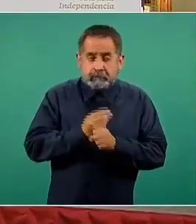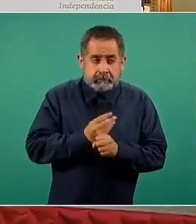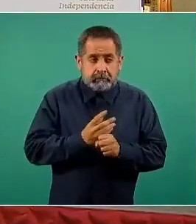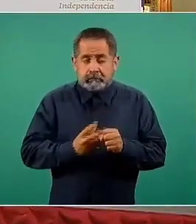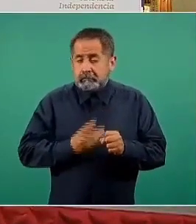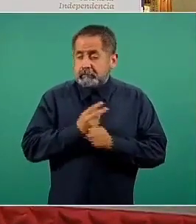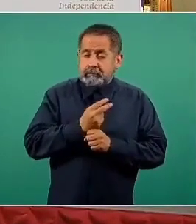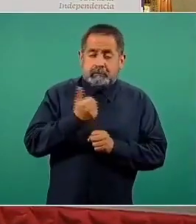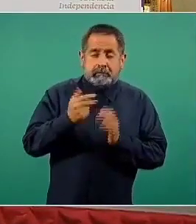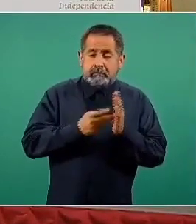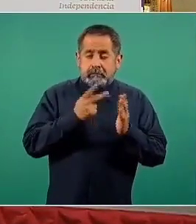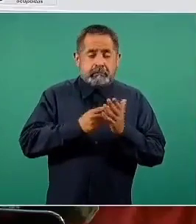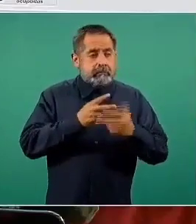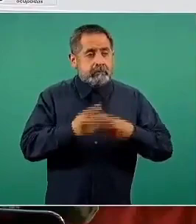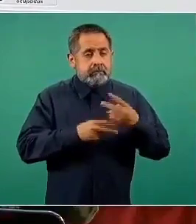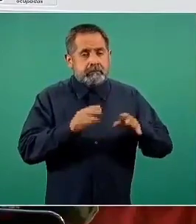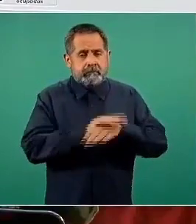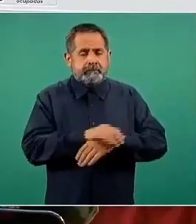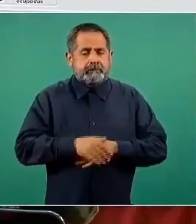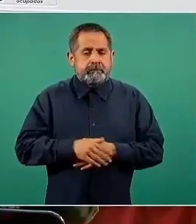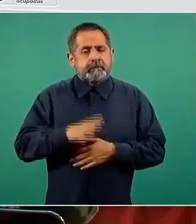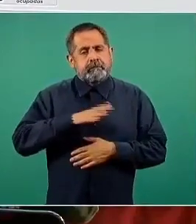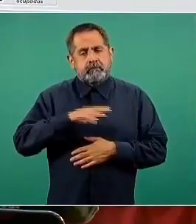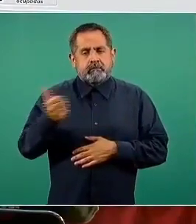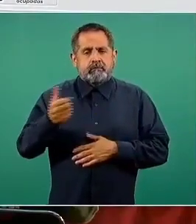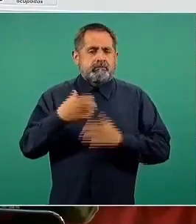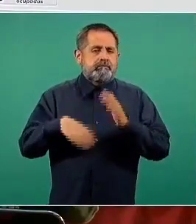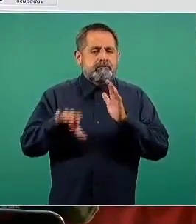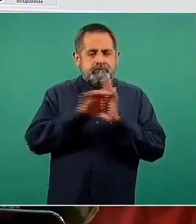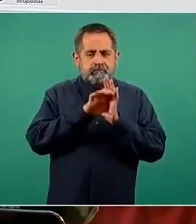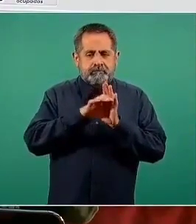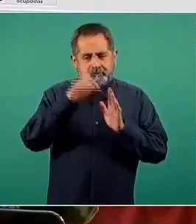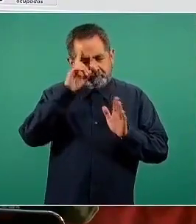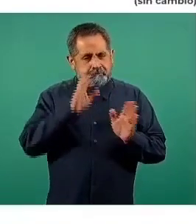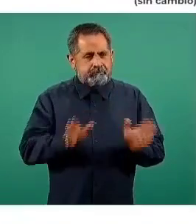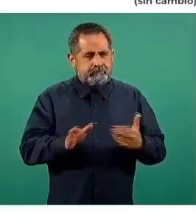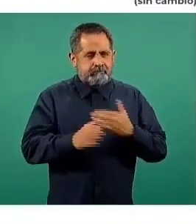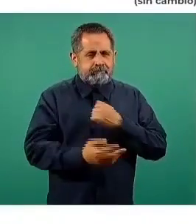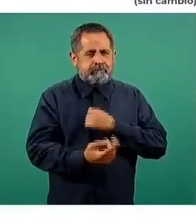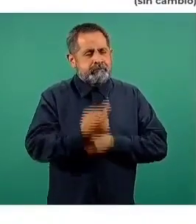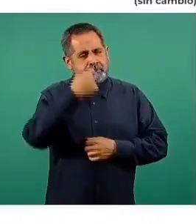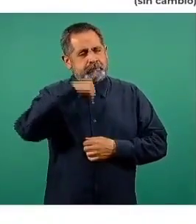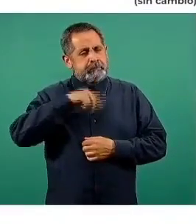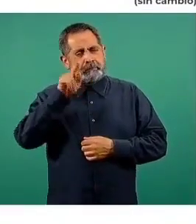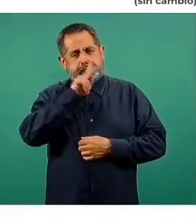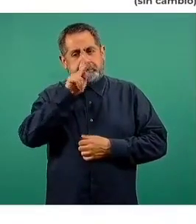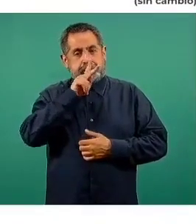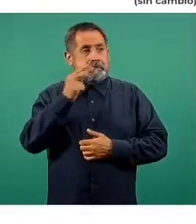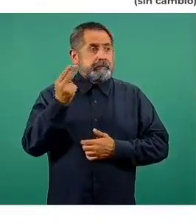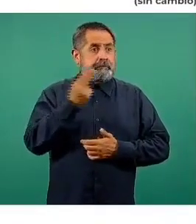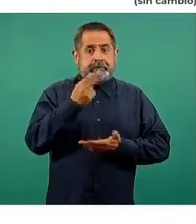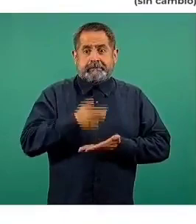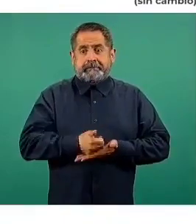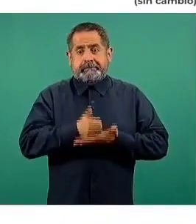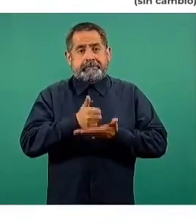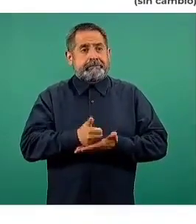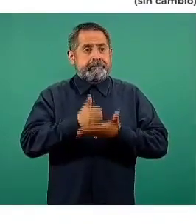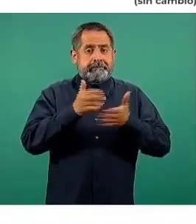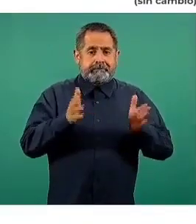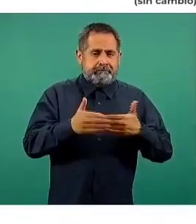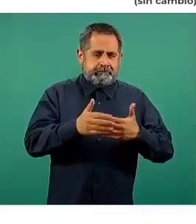siguiente. Lo dividimos siempre en 2 grupos, las camas de hospitalización general para aquellas personas que representan más